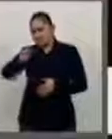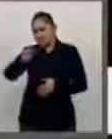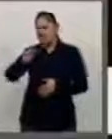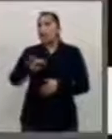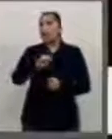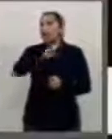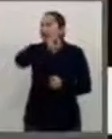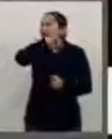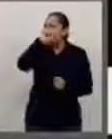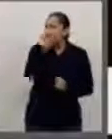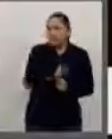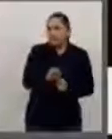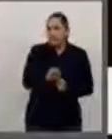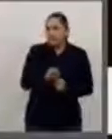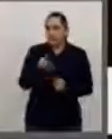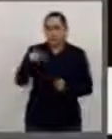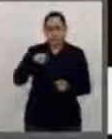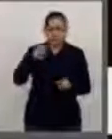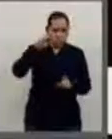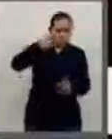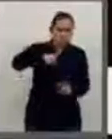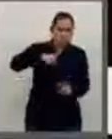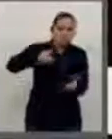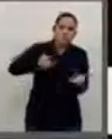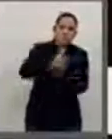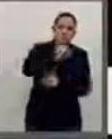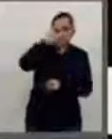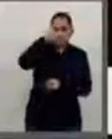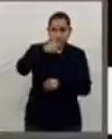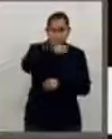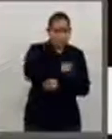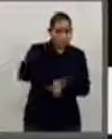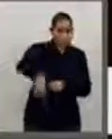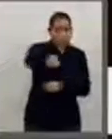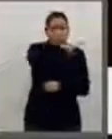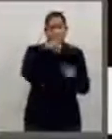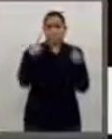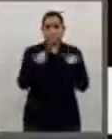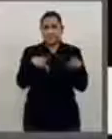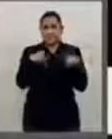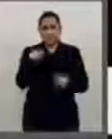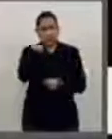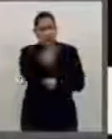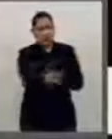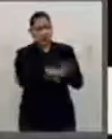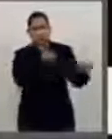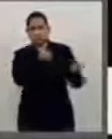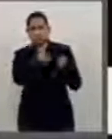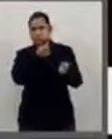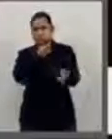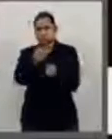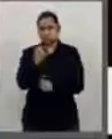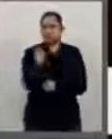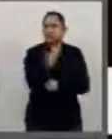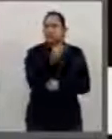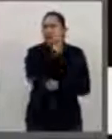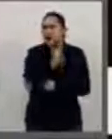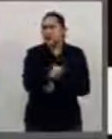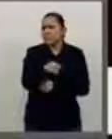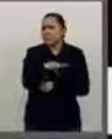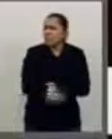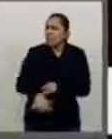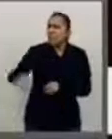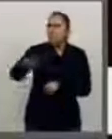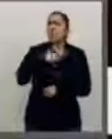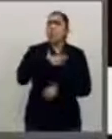de reprimir al pueblo, ni se criminalizará a la juventud. Será un país democrático que